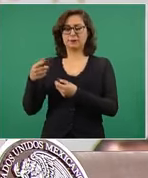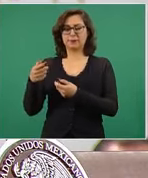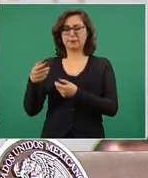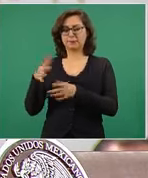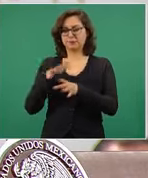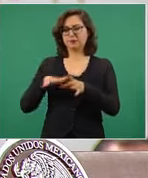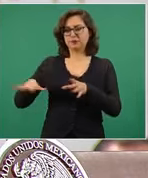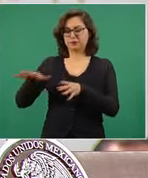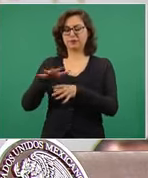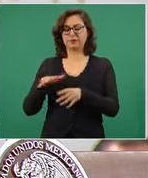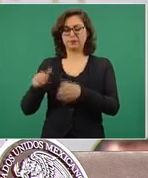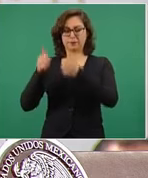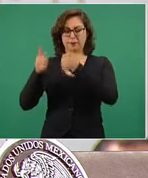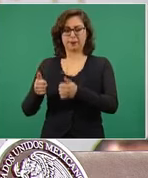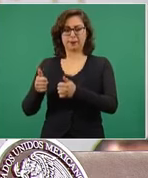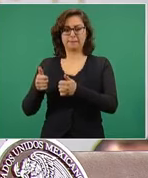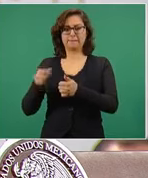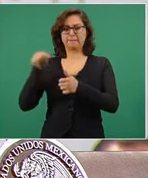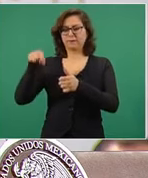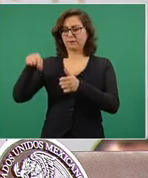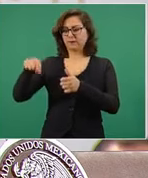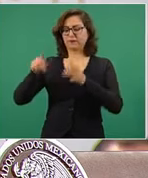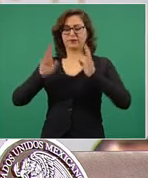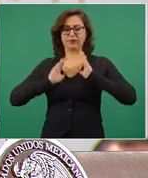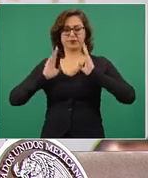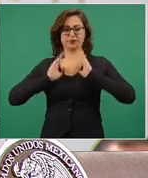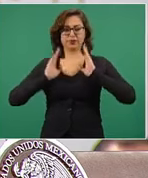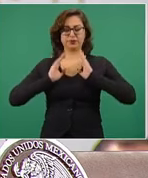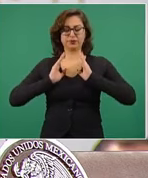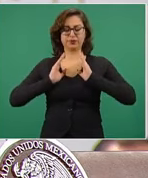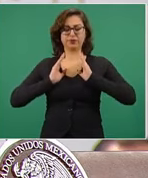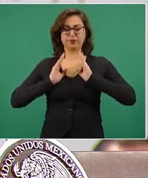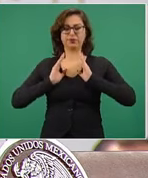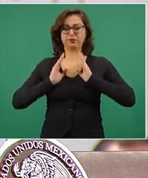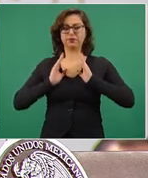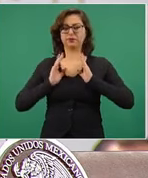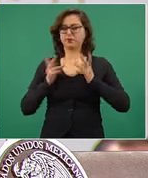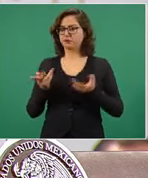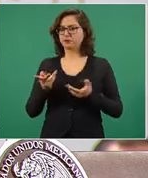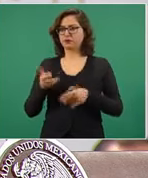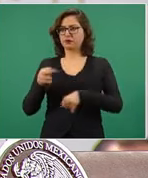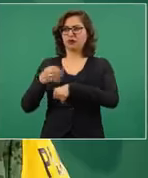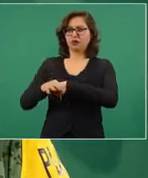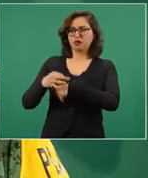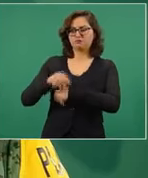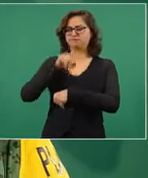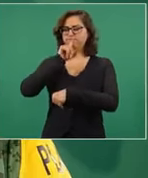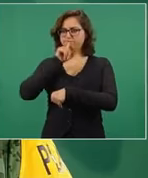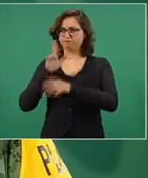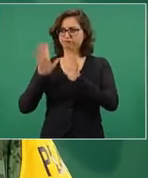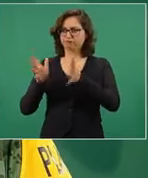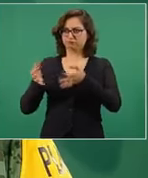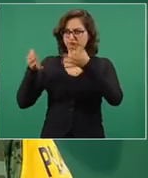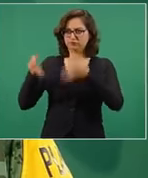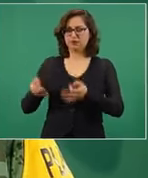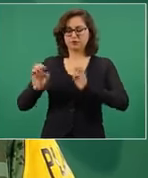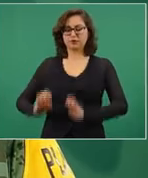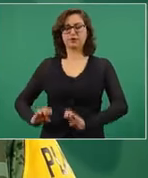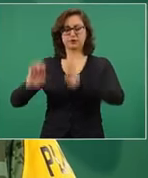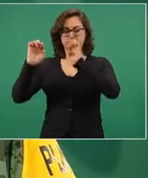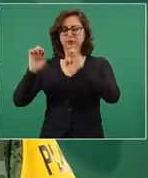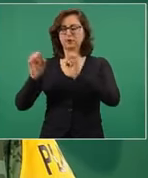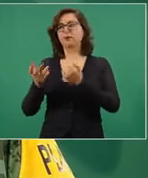se cuenta ahí. Es una instalación militar, no es improvisada, es una instalación como las tenemos en